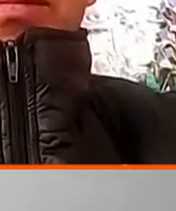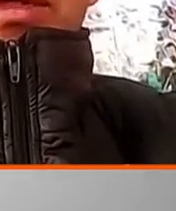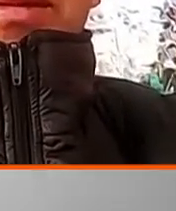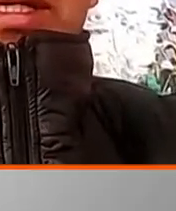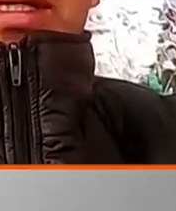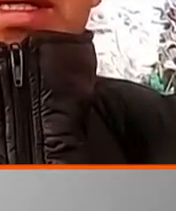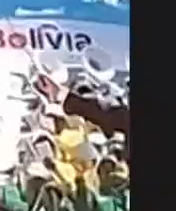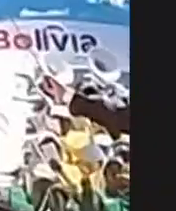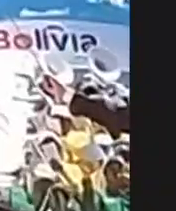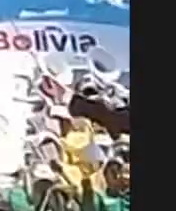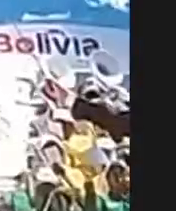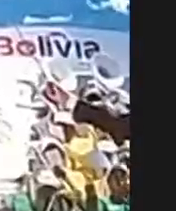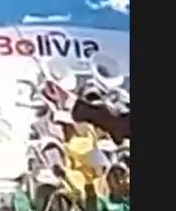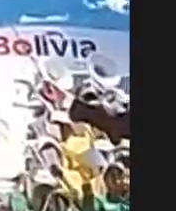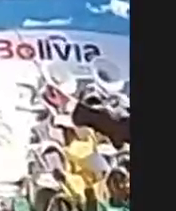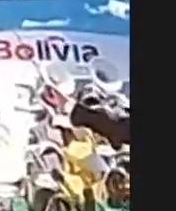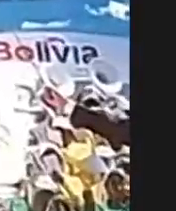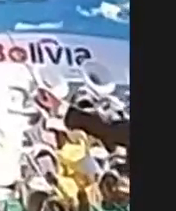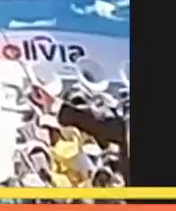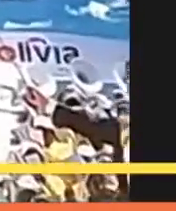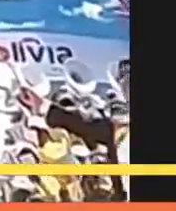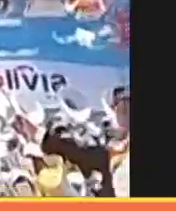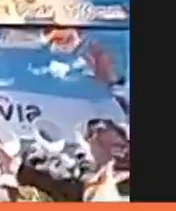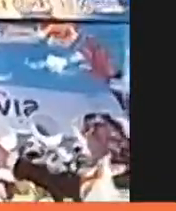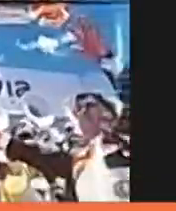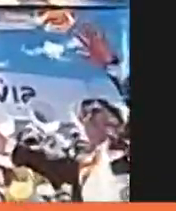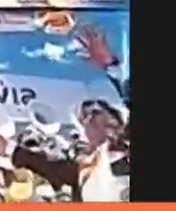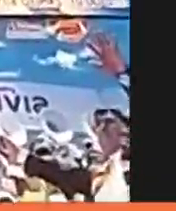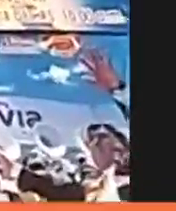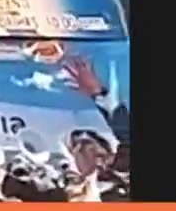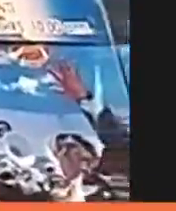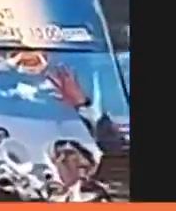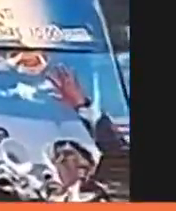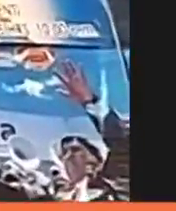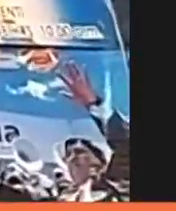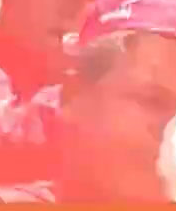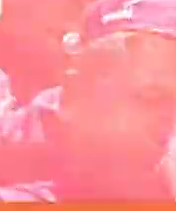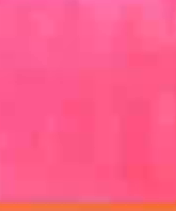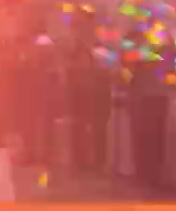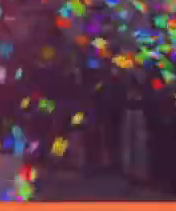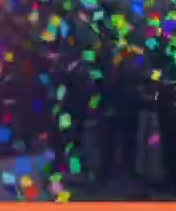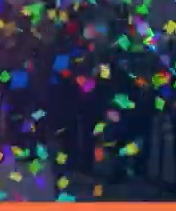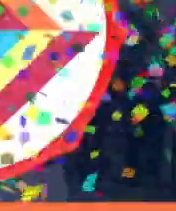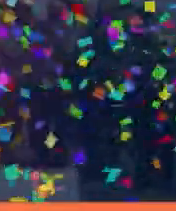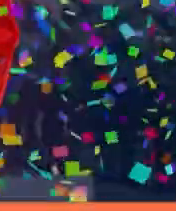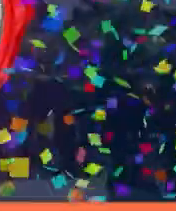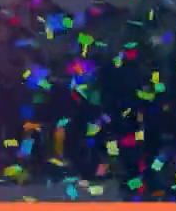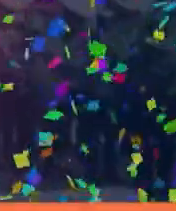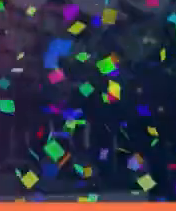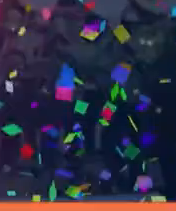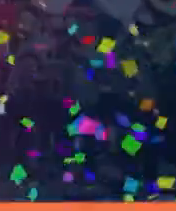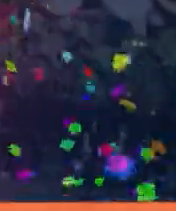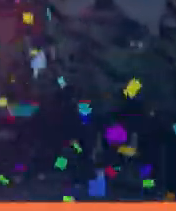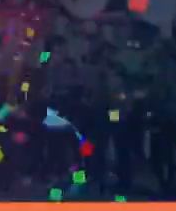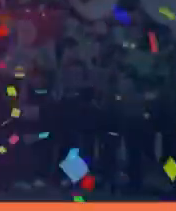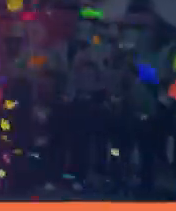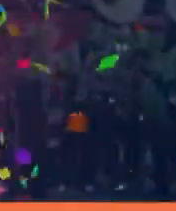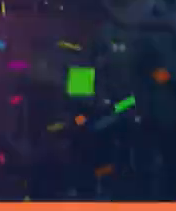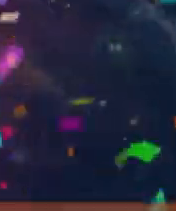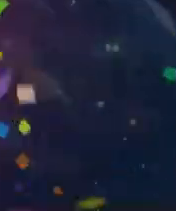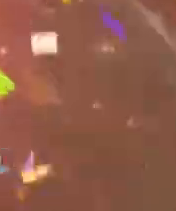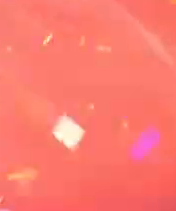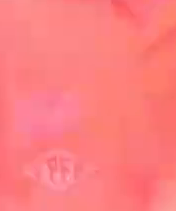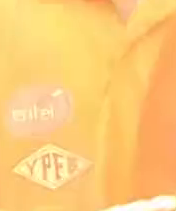población boliviana a ver este espectáculo único en el mundo, único en Sudamérica, y gracias a Dios, a la